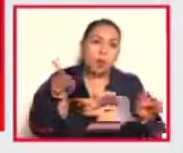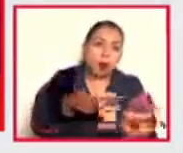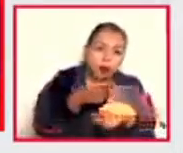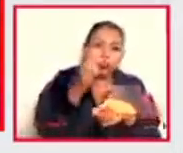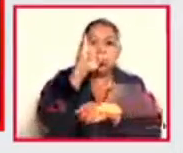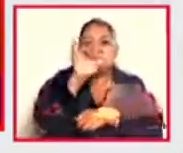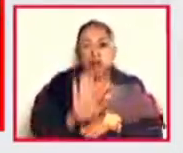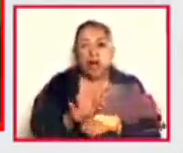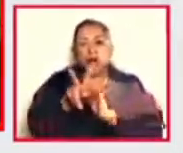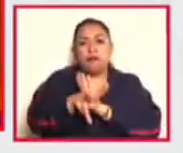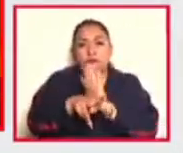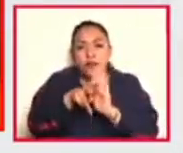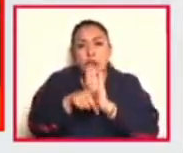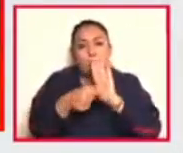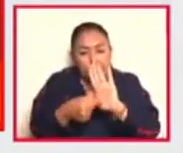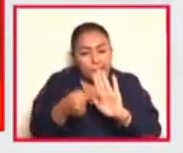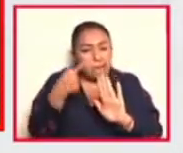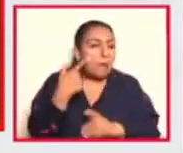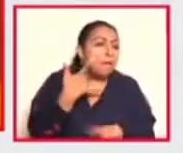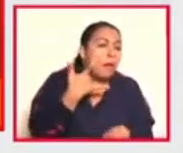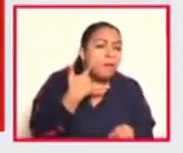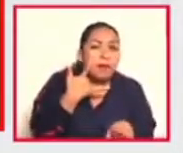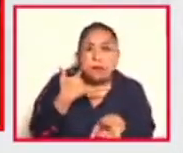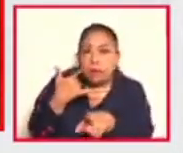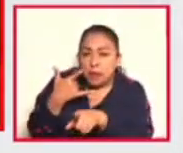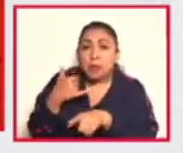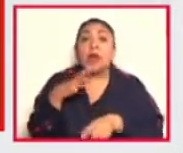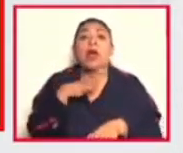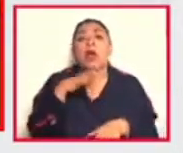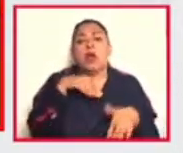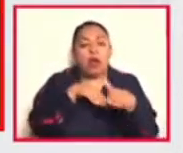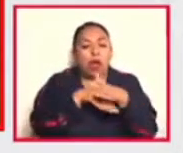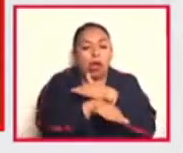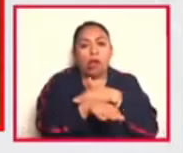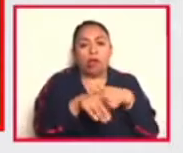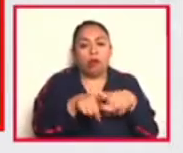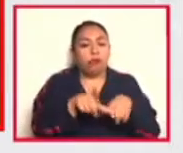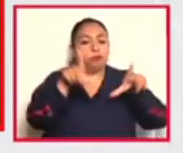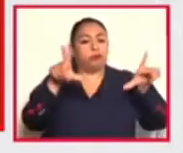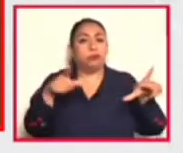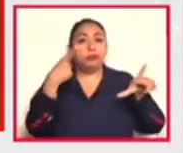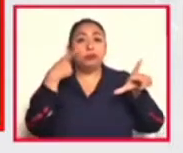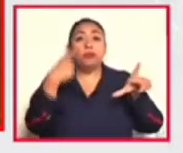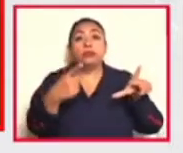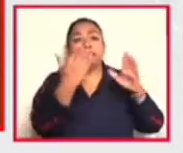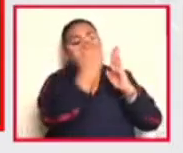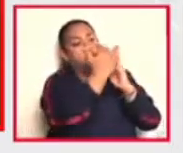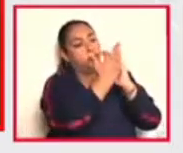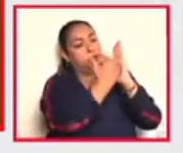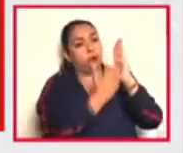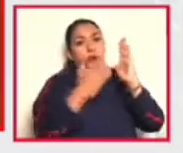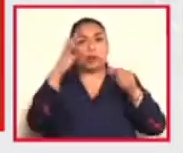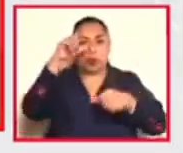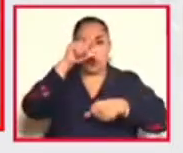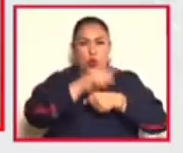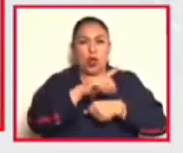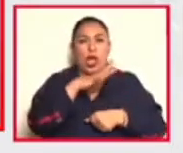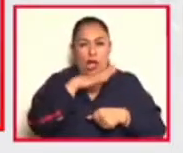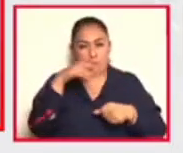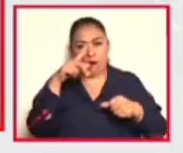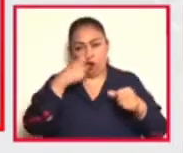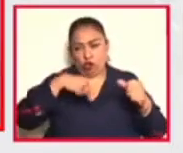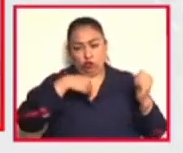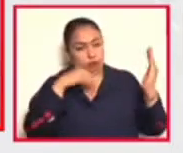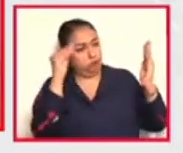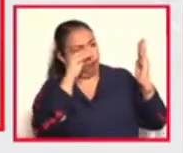video. Va a poder entrar a un escenario donde va a poder ver la cartelera cultural que hemos construido